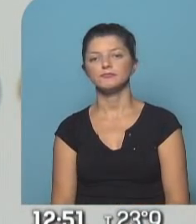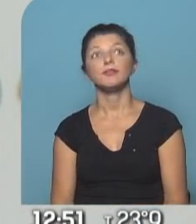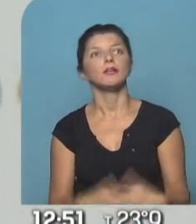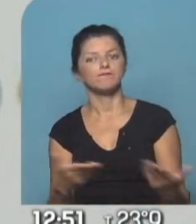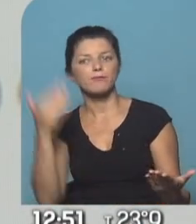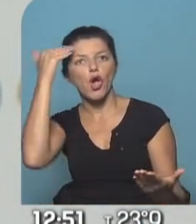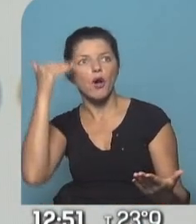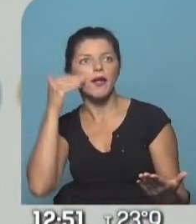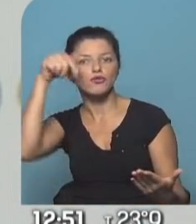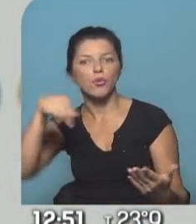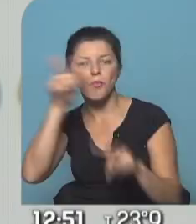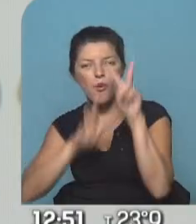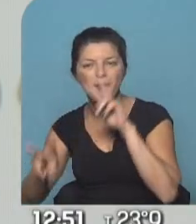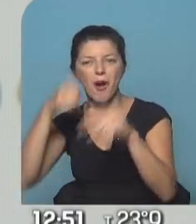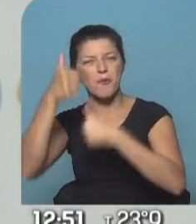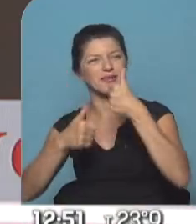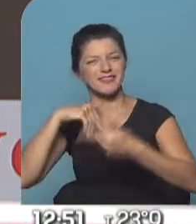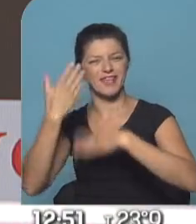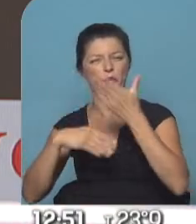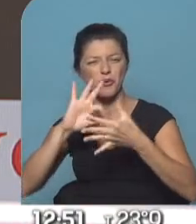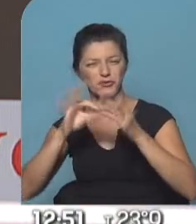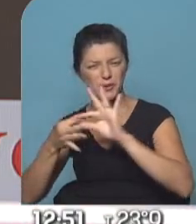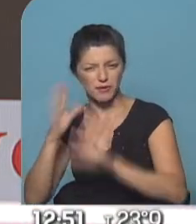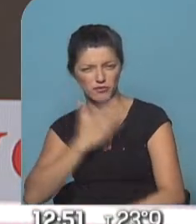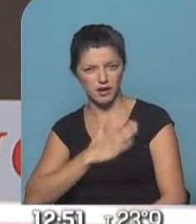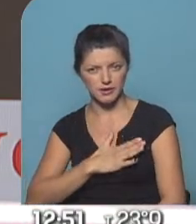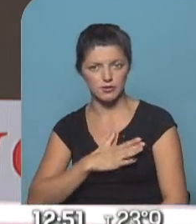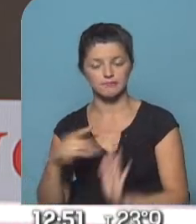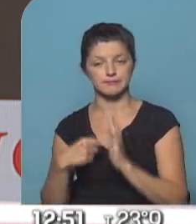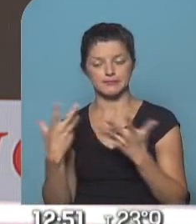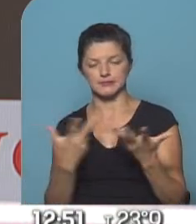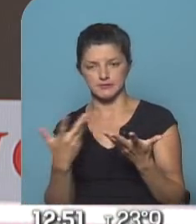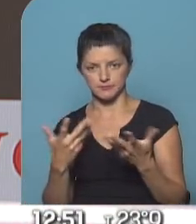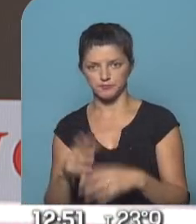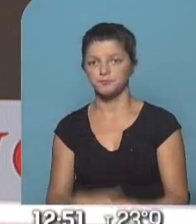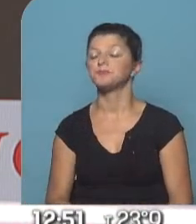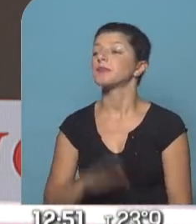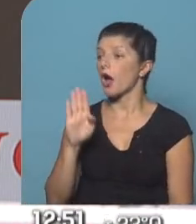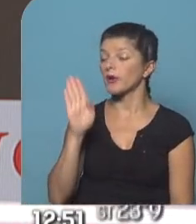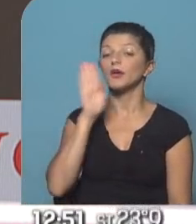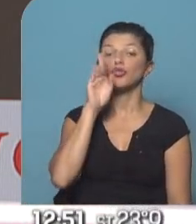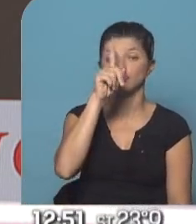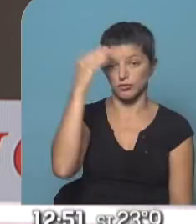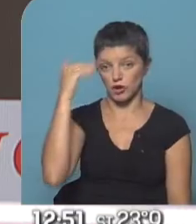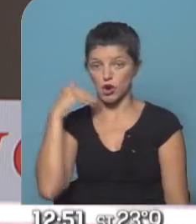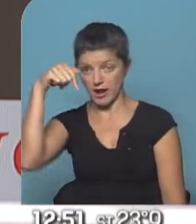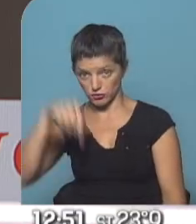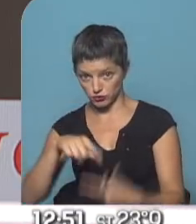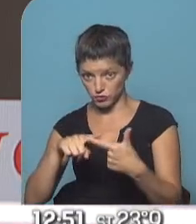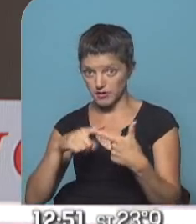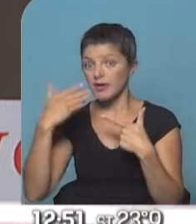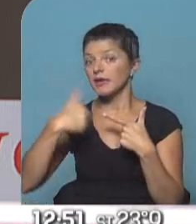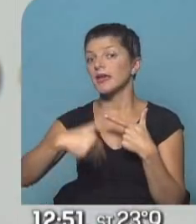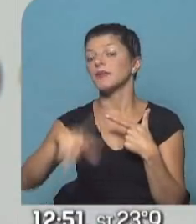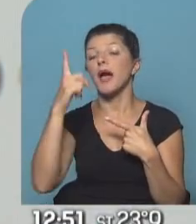vengan los Juegos Olímpicos más tranquilos posible. Hay un ¿no? dato interesante, es que se suspendieron los ejercicios militares de Estados Unidos y Corea del Sur que estaban previstos para los próximos